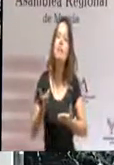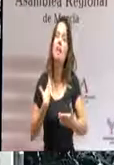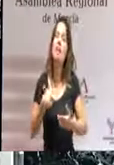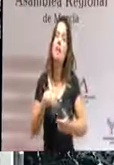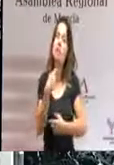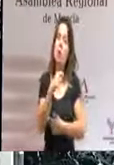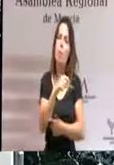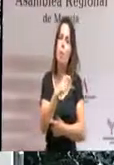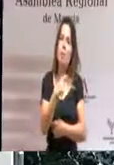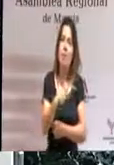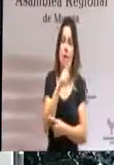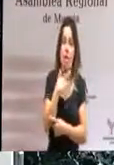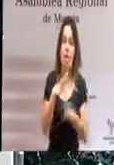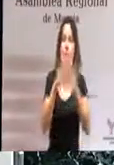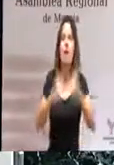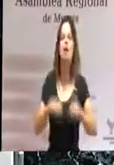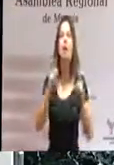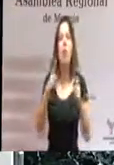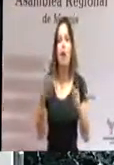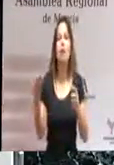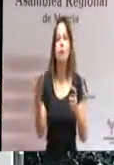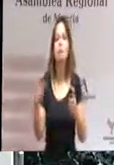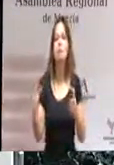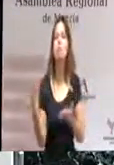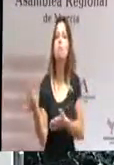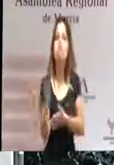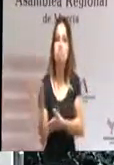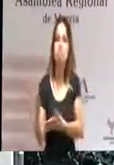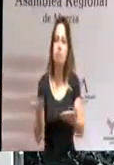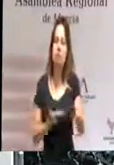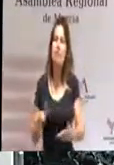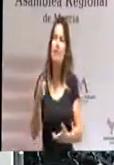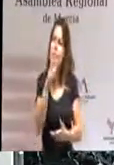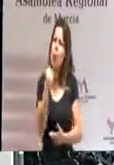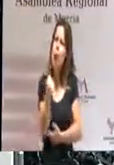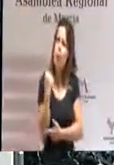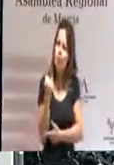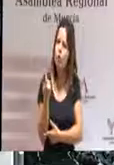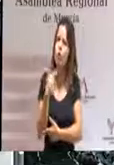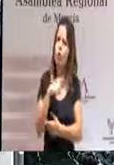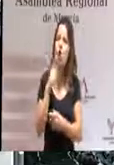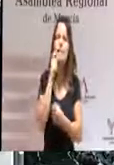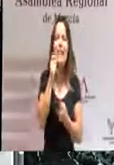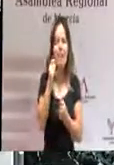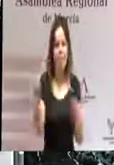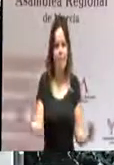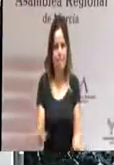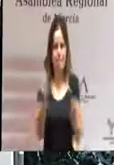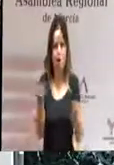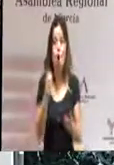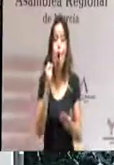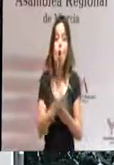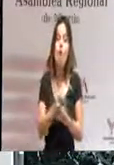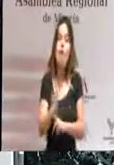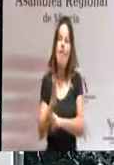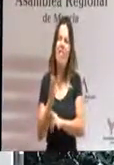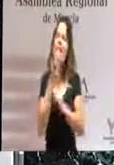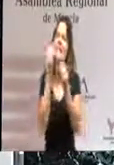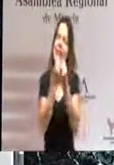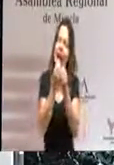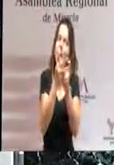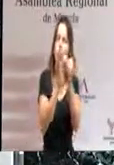a sumarse al Pacto por la Educación y también a contribuir a seguir mejorando nuestra sanidad. De nuevo nos ofrecen datos